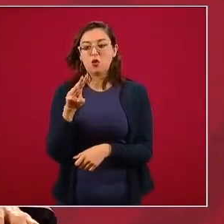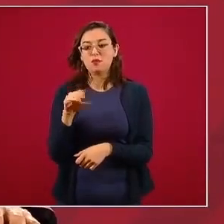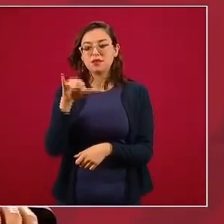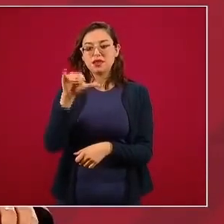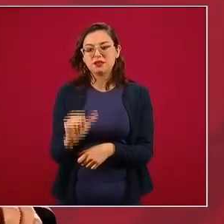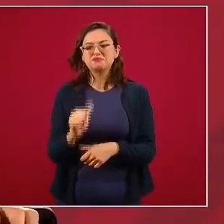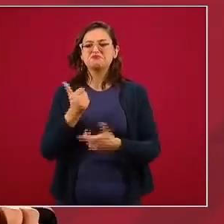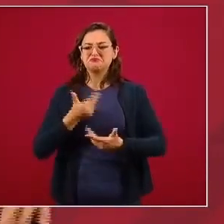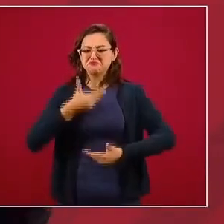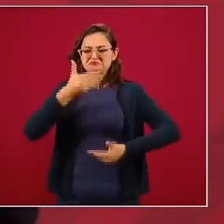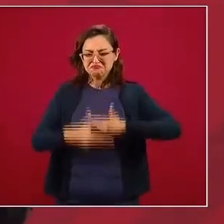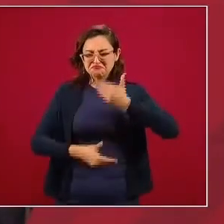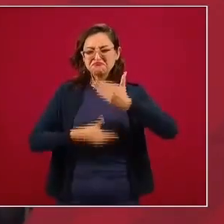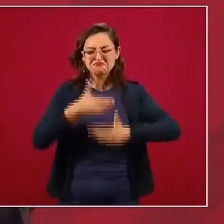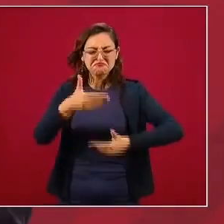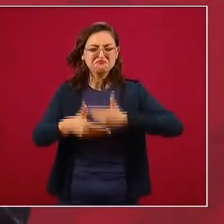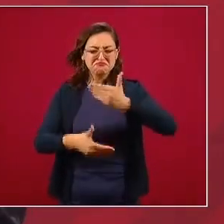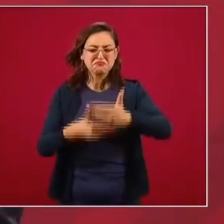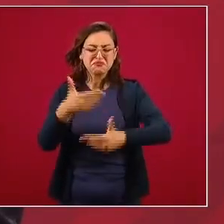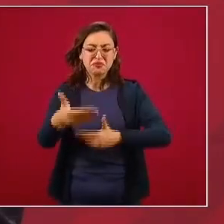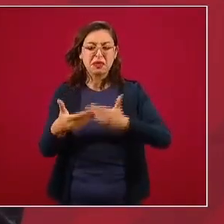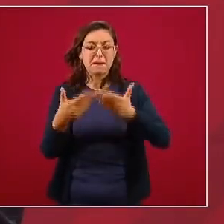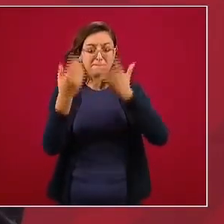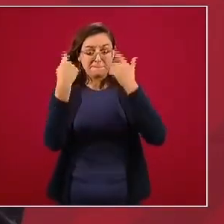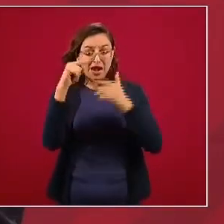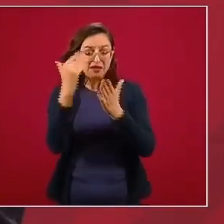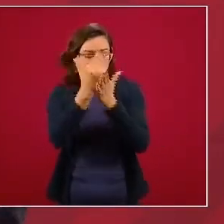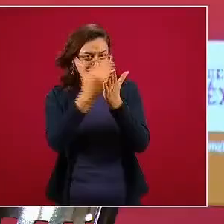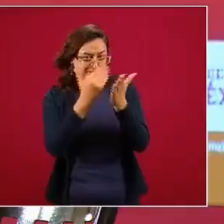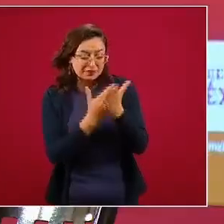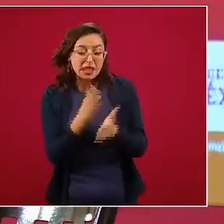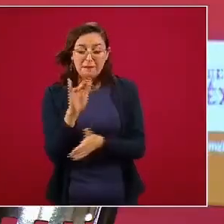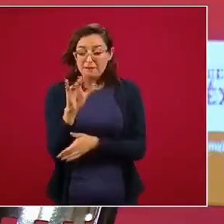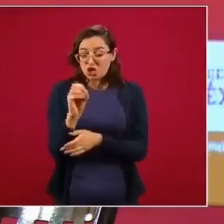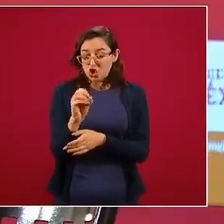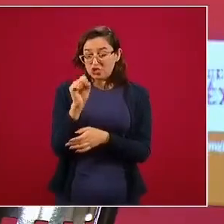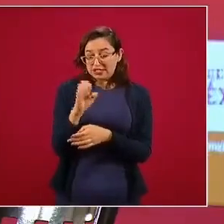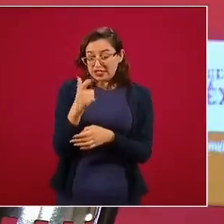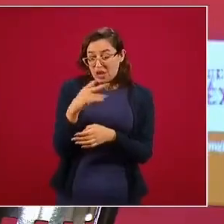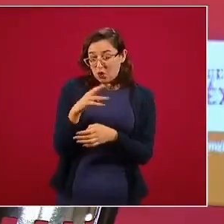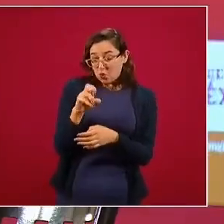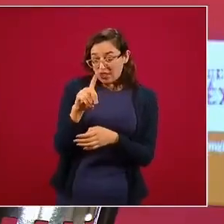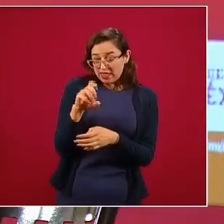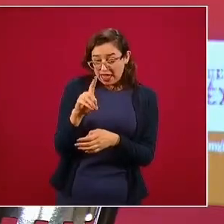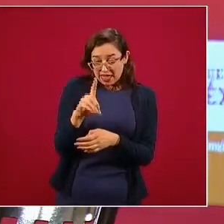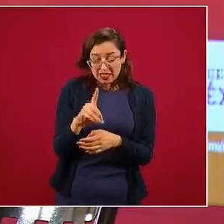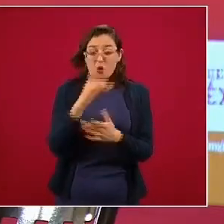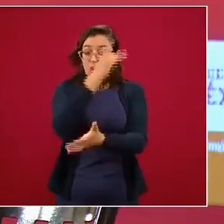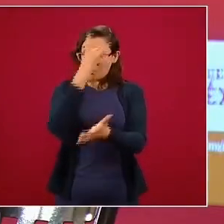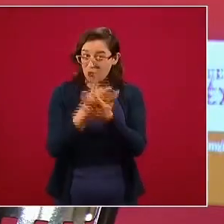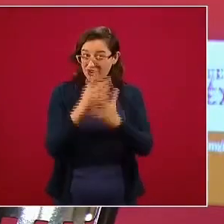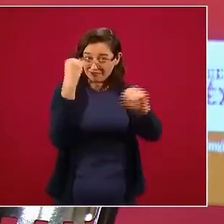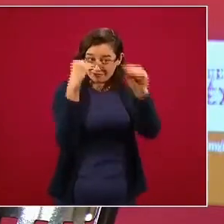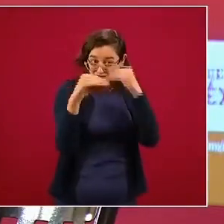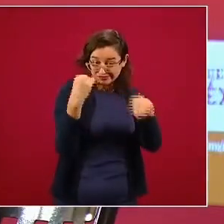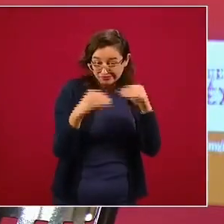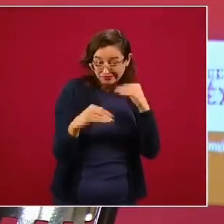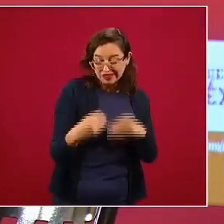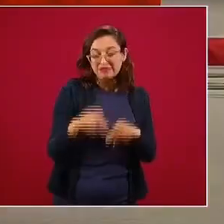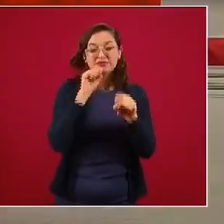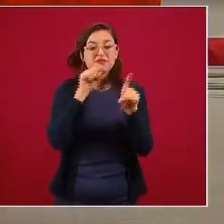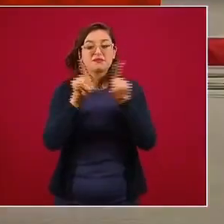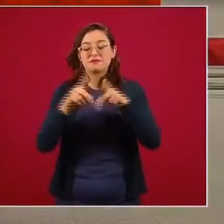avances importantes en establecer protocolos de bioseguridad, pero insisto, no es solamente escribirlos, sino es la cultura de